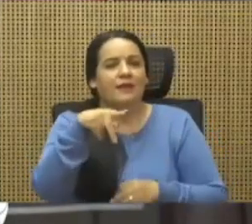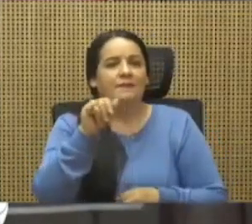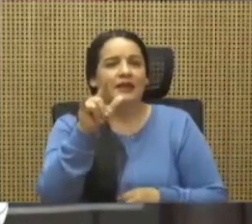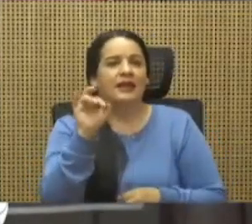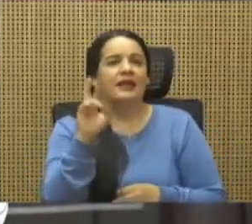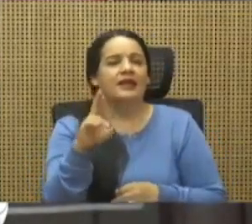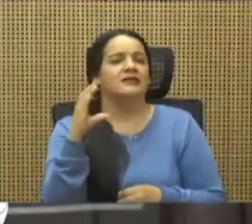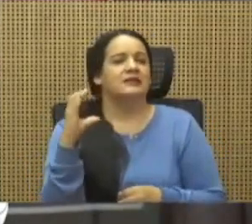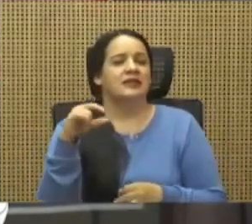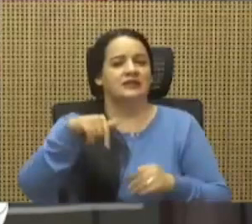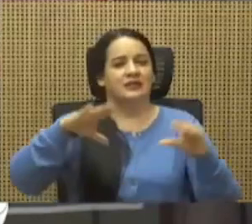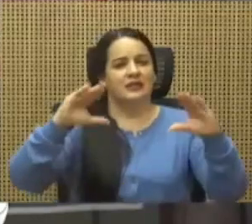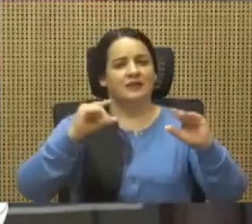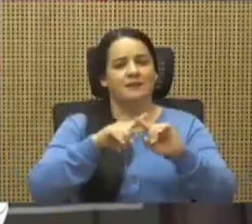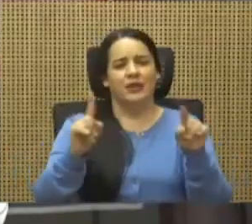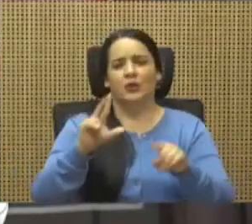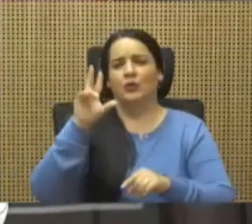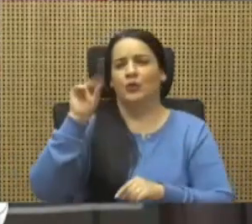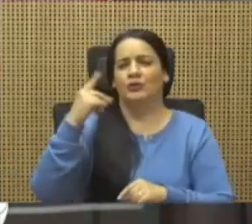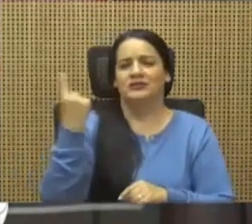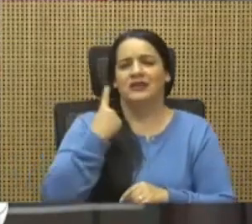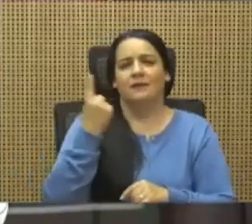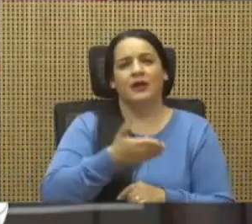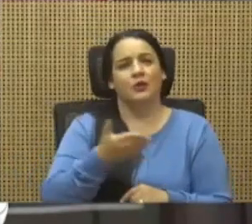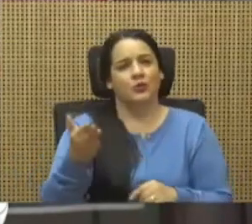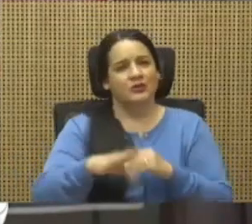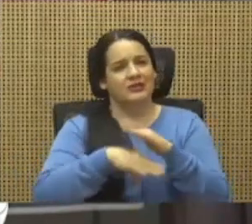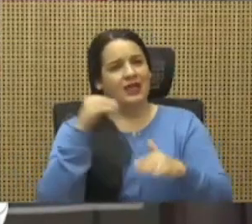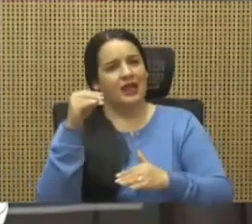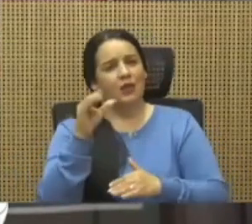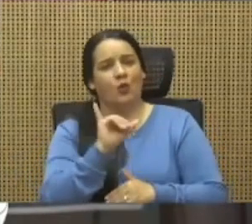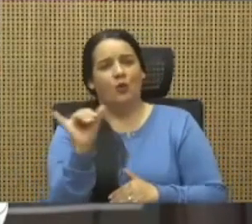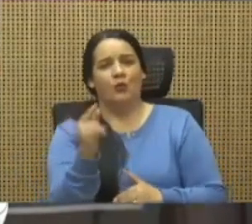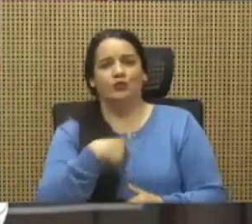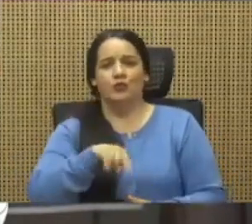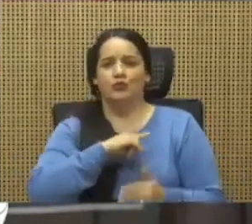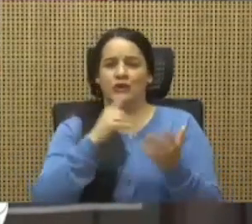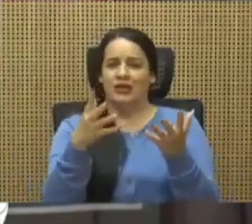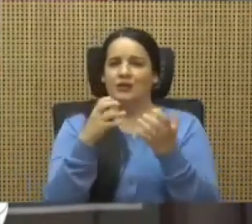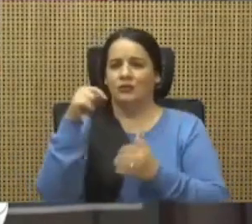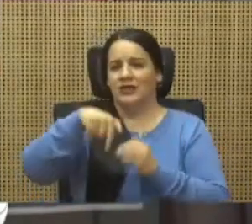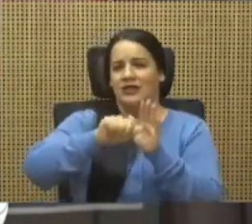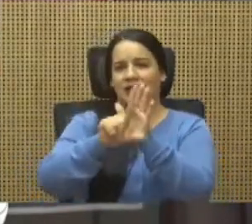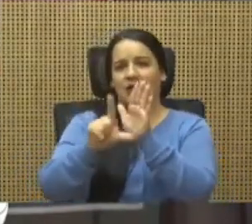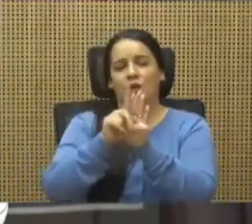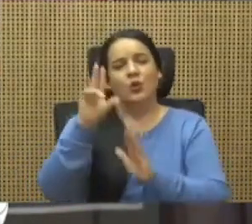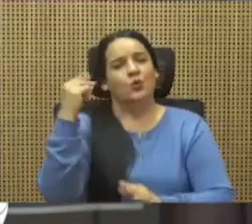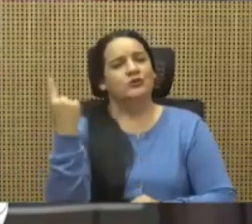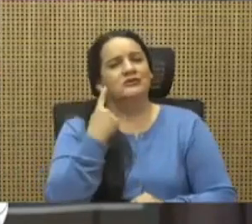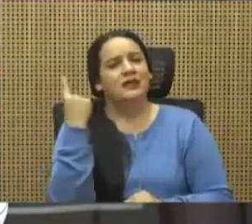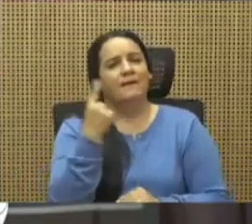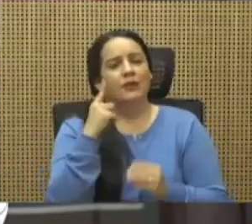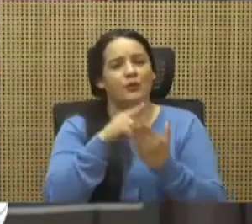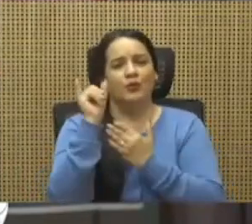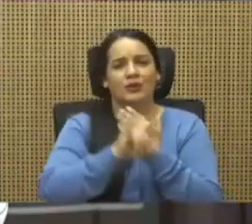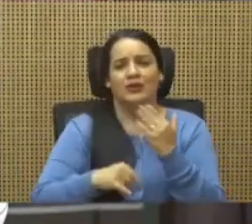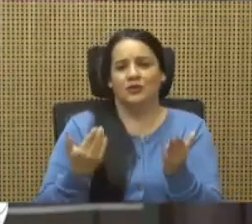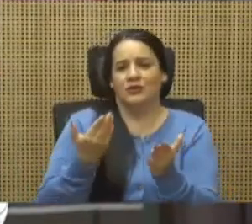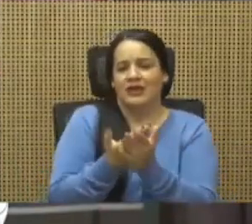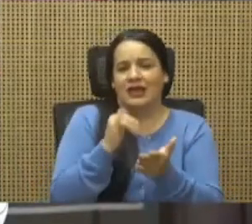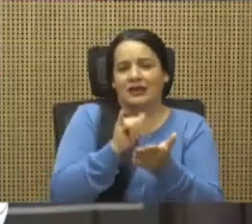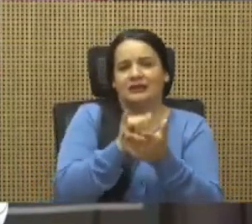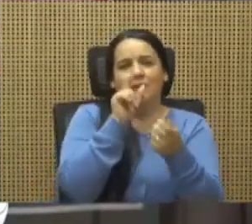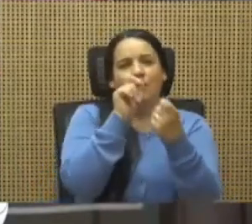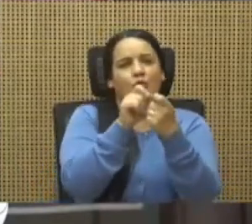también no siempre las cosas salen como nosotros queremos en este Congreso. No siempre los proyectos llegan a este punto, a